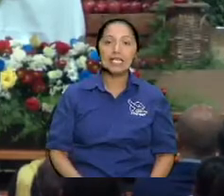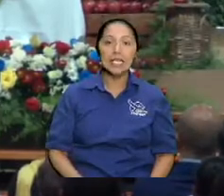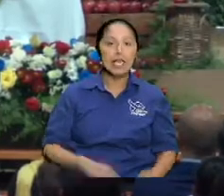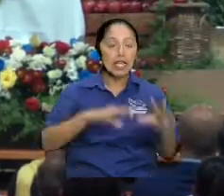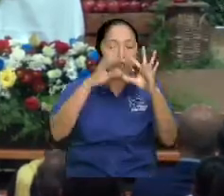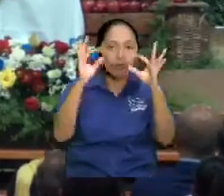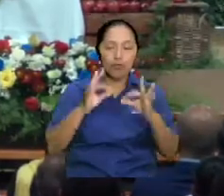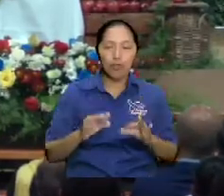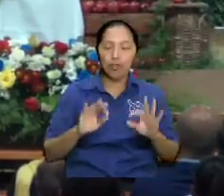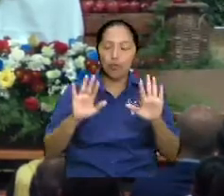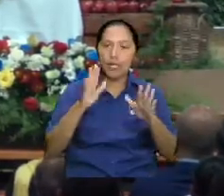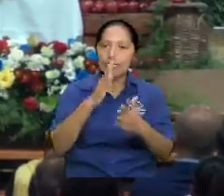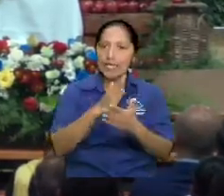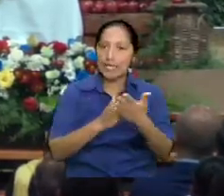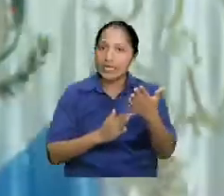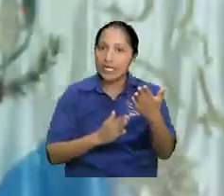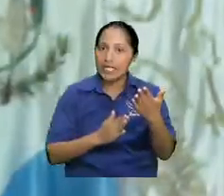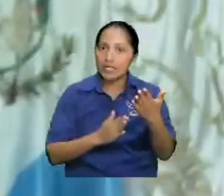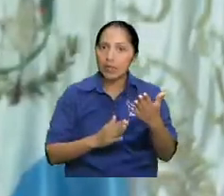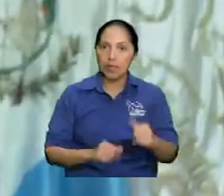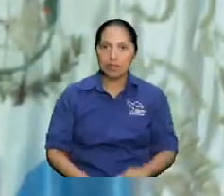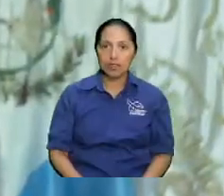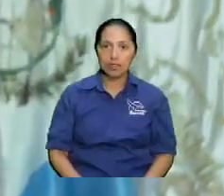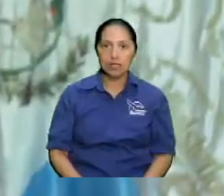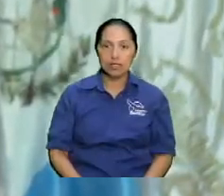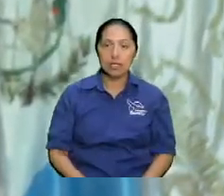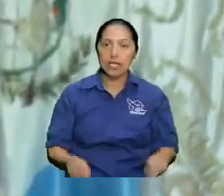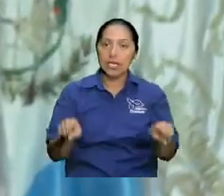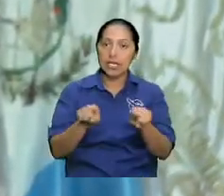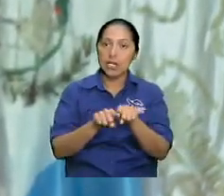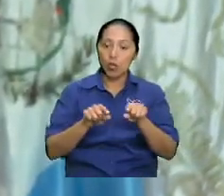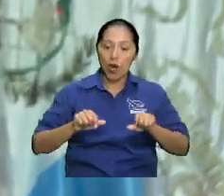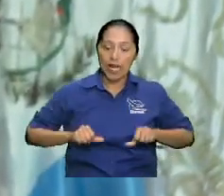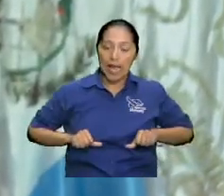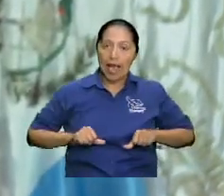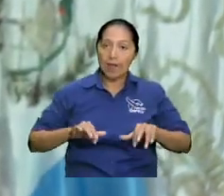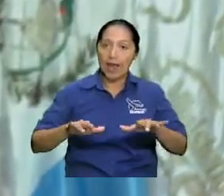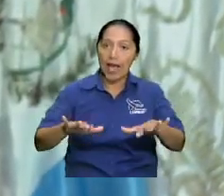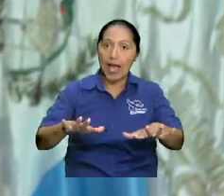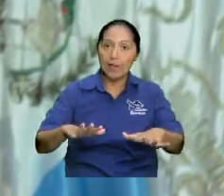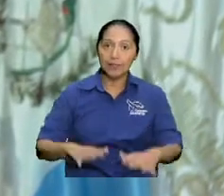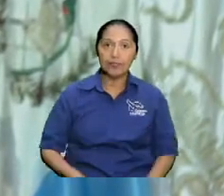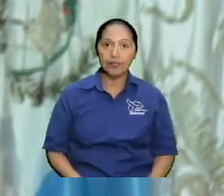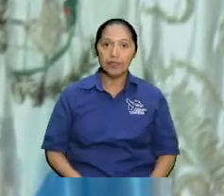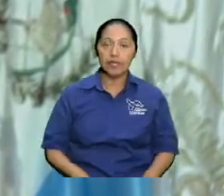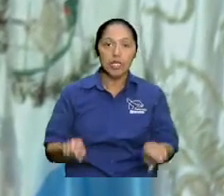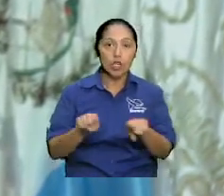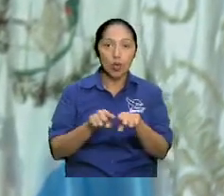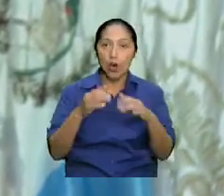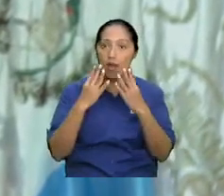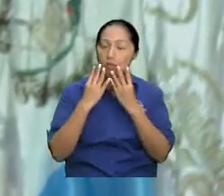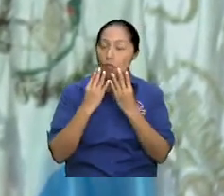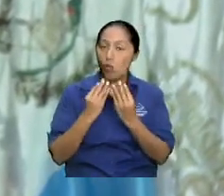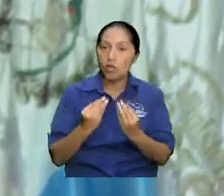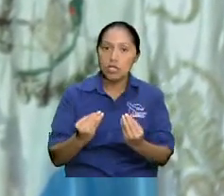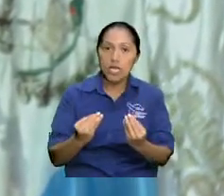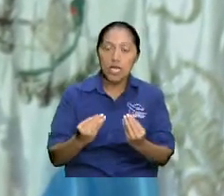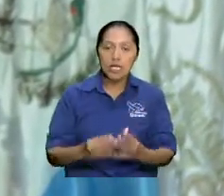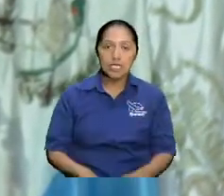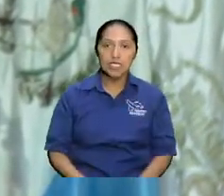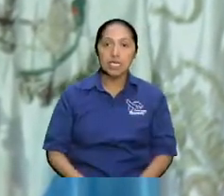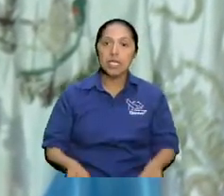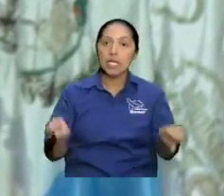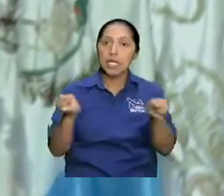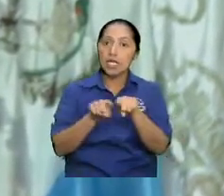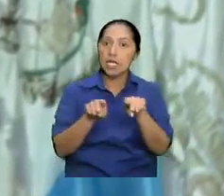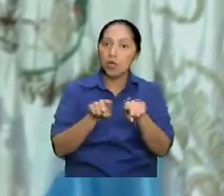otro es a la manera de Jacob y el otro es a la manera de Moisés. Moisés es por ley, o lo das o lo das. Jacob es por